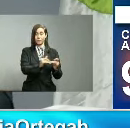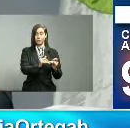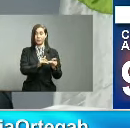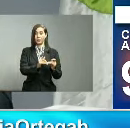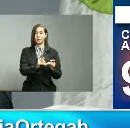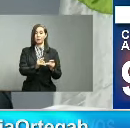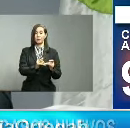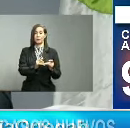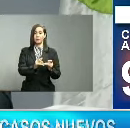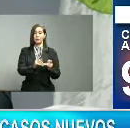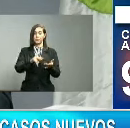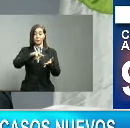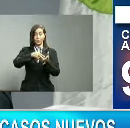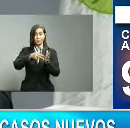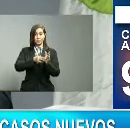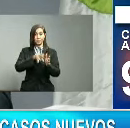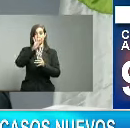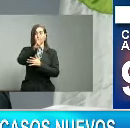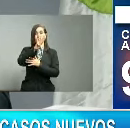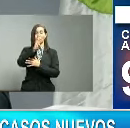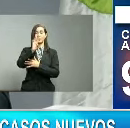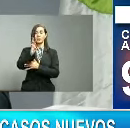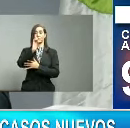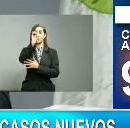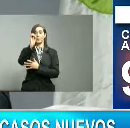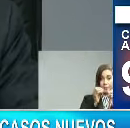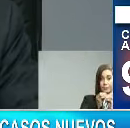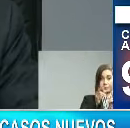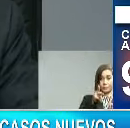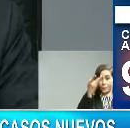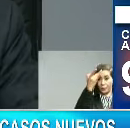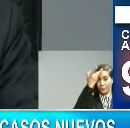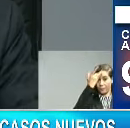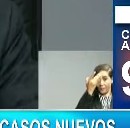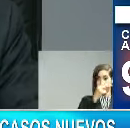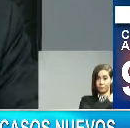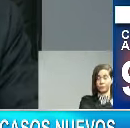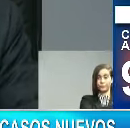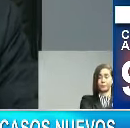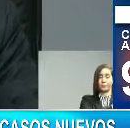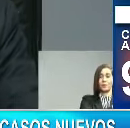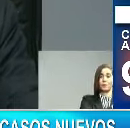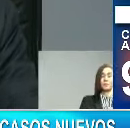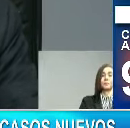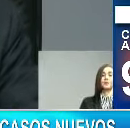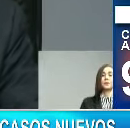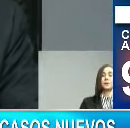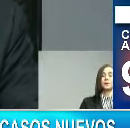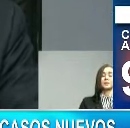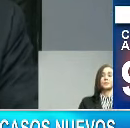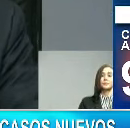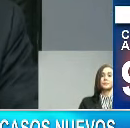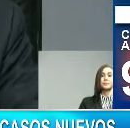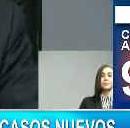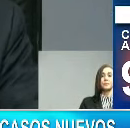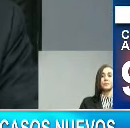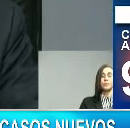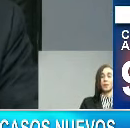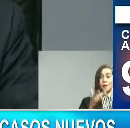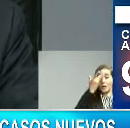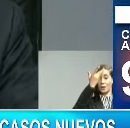un 46% de ocupación hospitalaria. El número de pacientes en UCI es